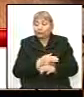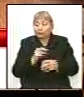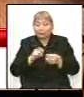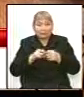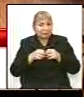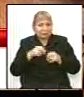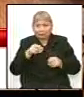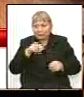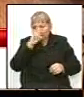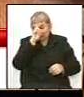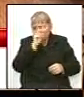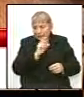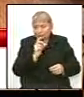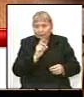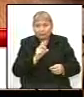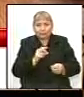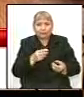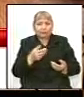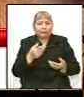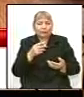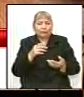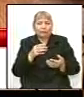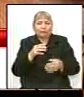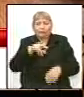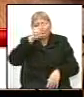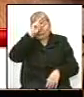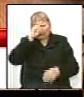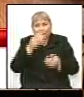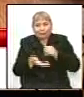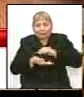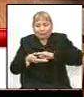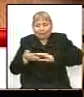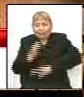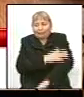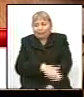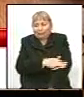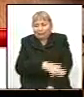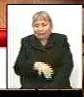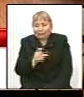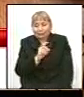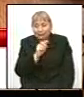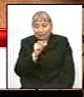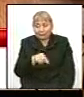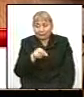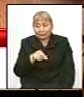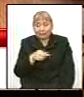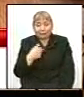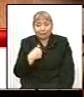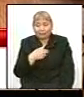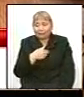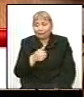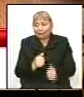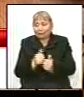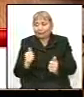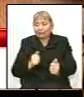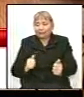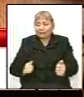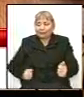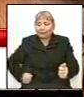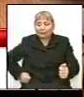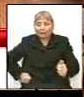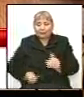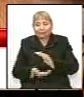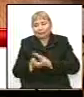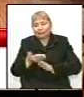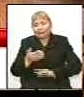Perú no es el problema de conectividad, el problema del Perú es la corrupción, señor presidente. Eso hay que aclararlo. Entonces, cuando el problema de los atrasos del país se deben a la